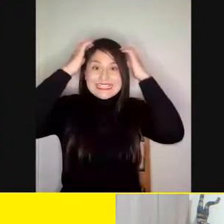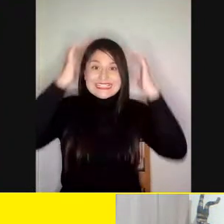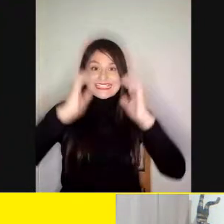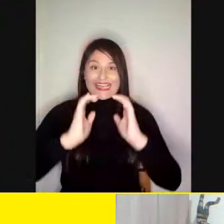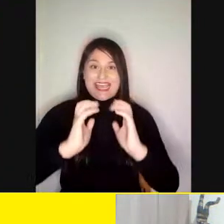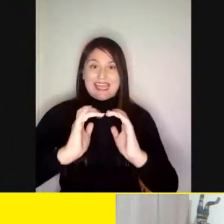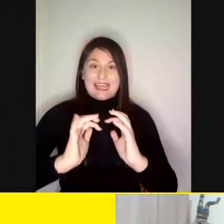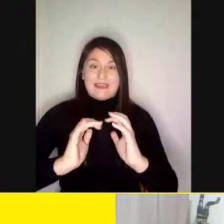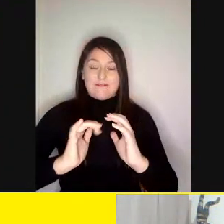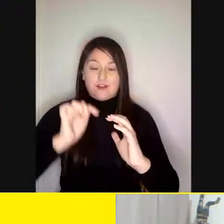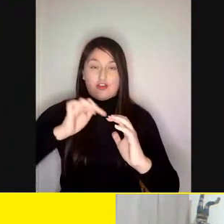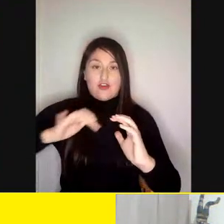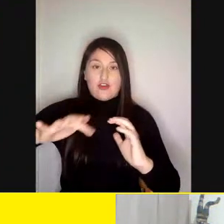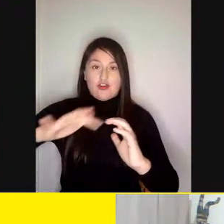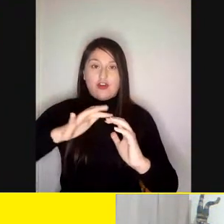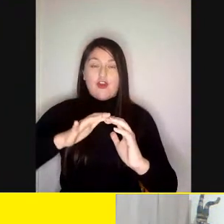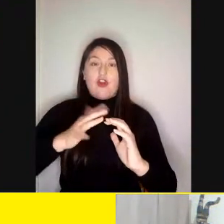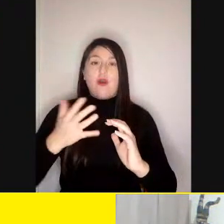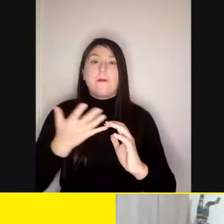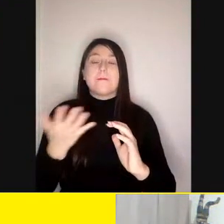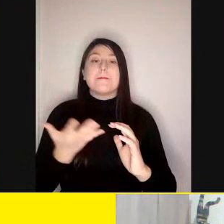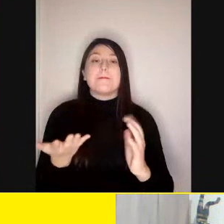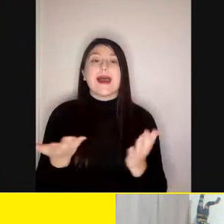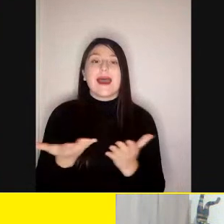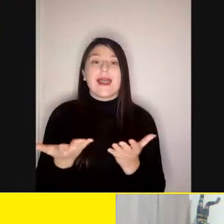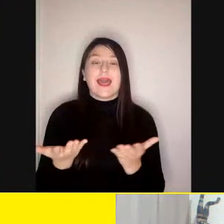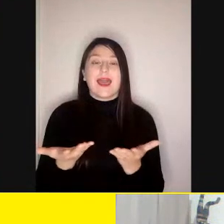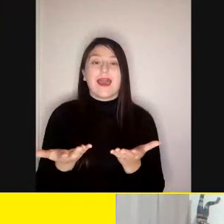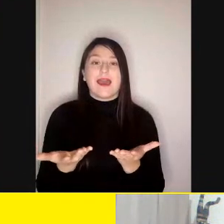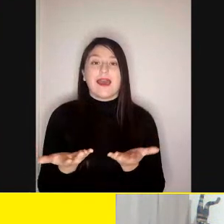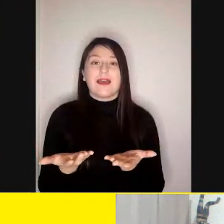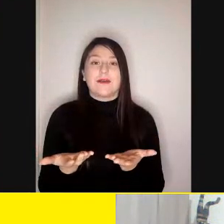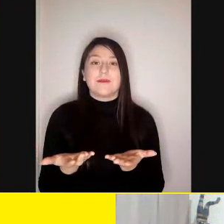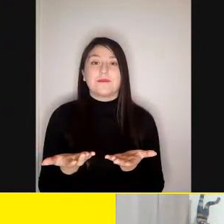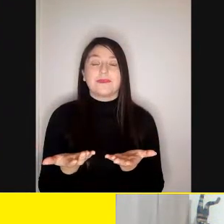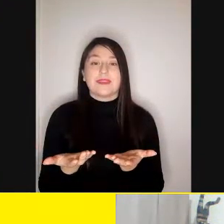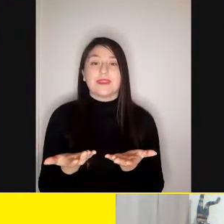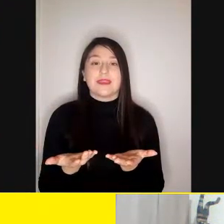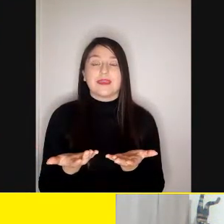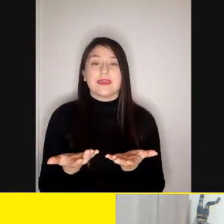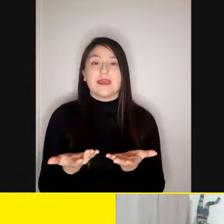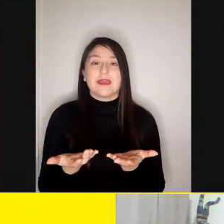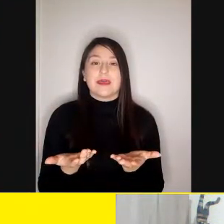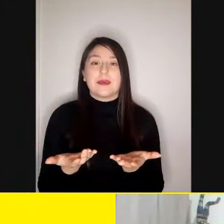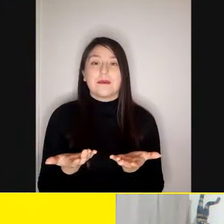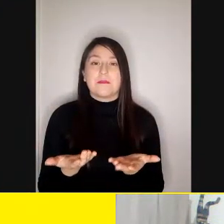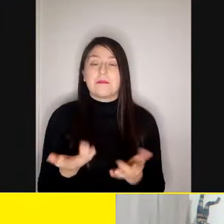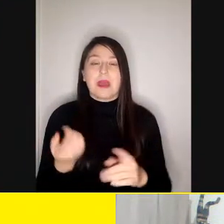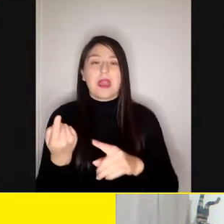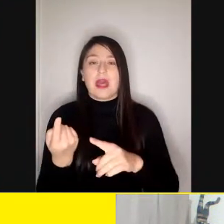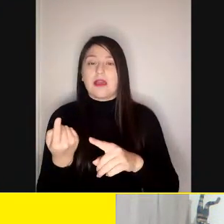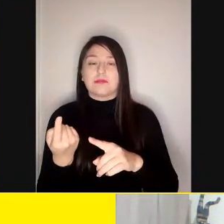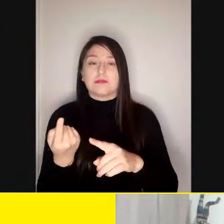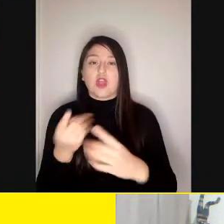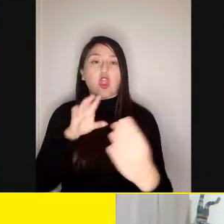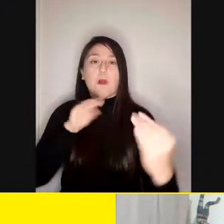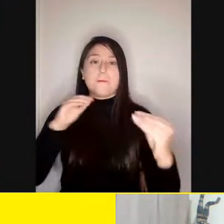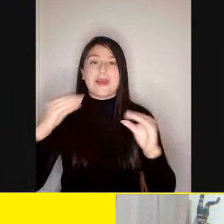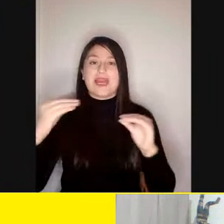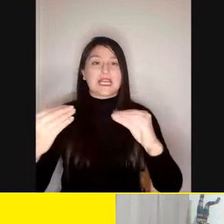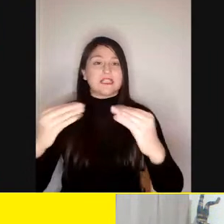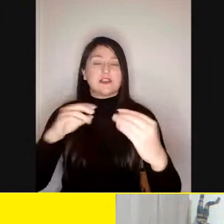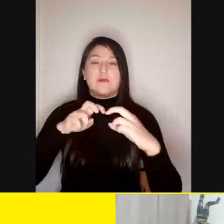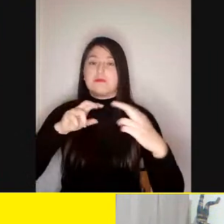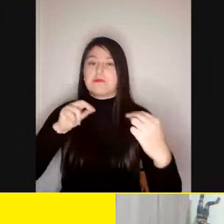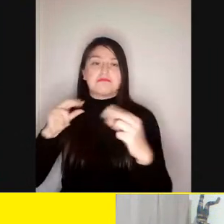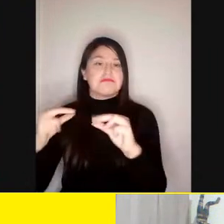para atender la conversación con un máximo de 10 personas. Así estamos